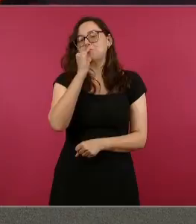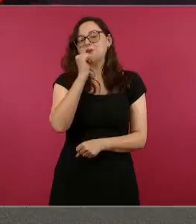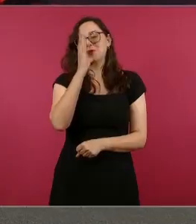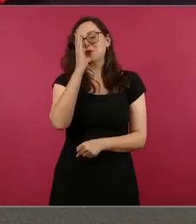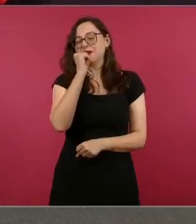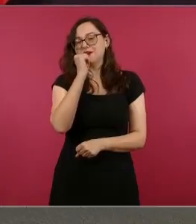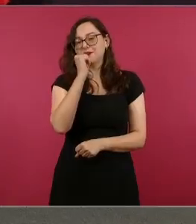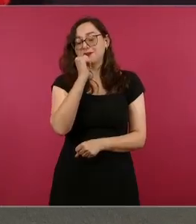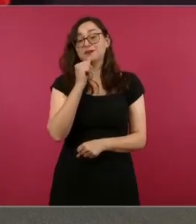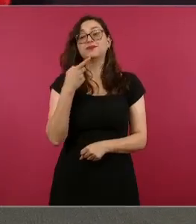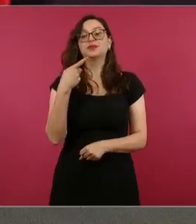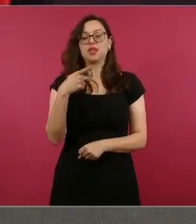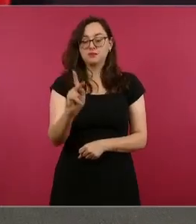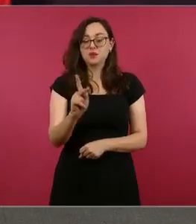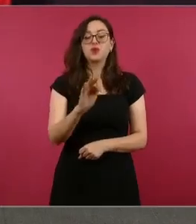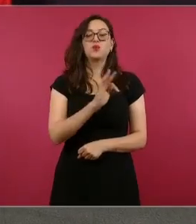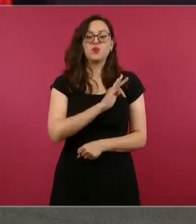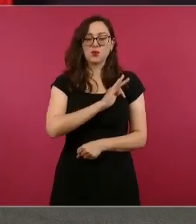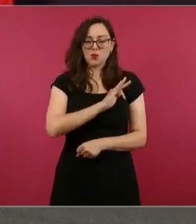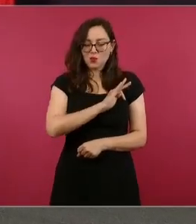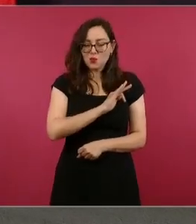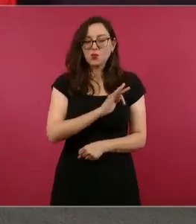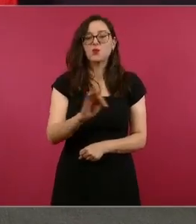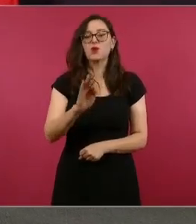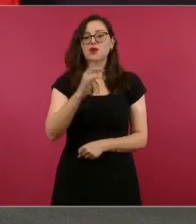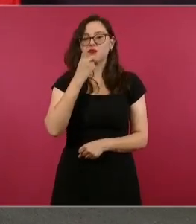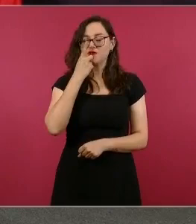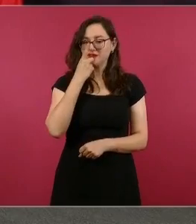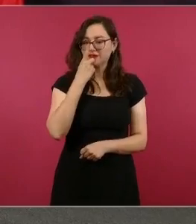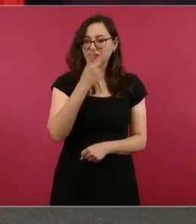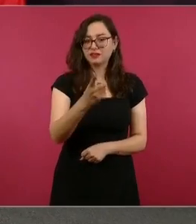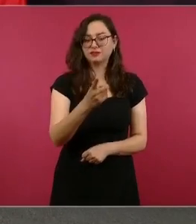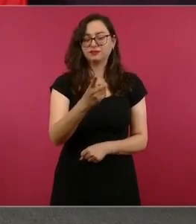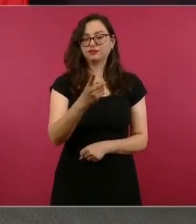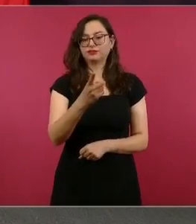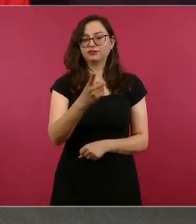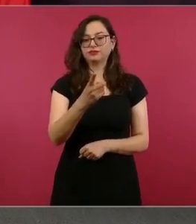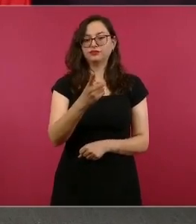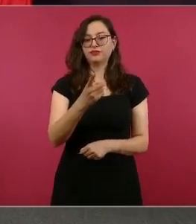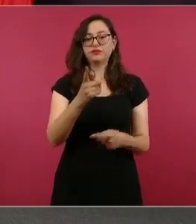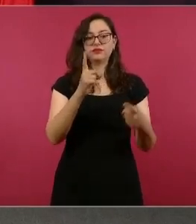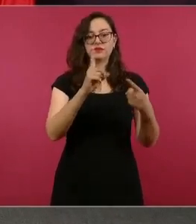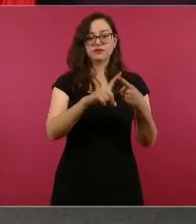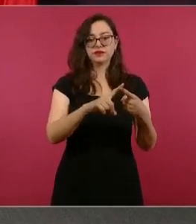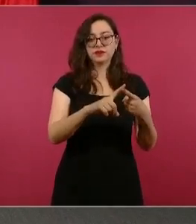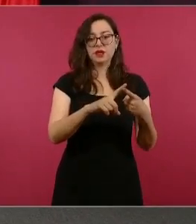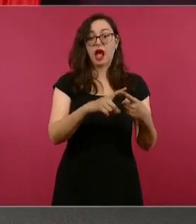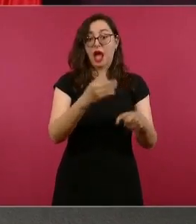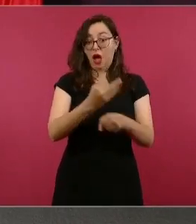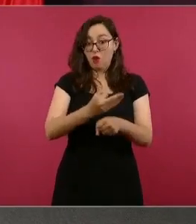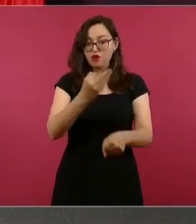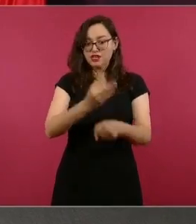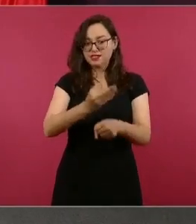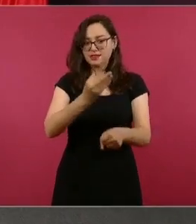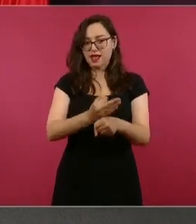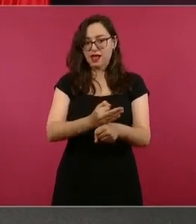dos gobernadores, el de Sonora y el de Sinaloa, son muy